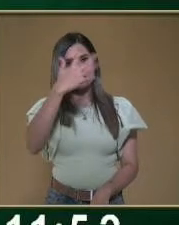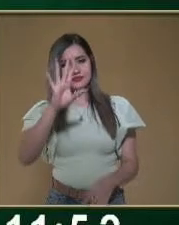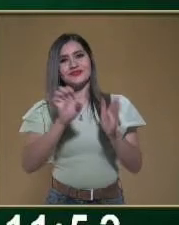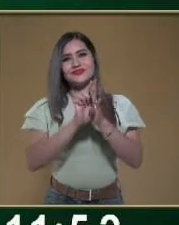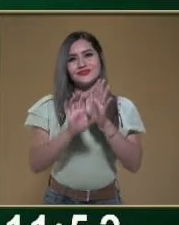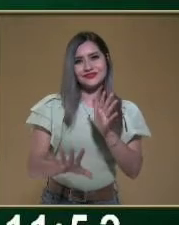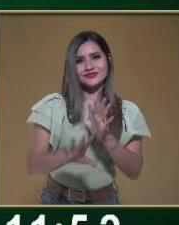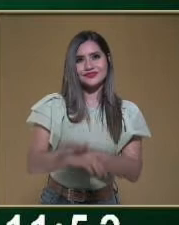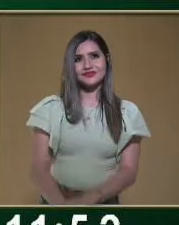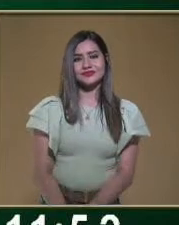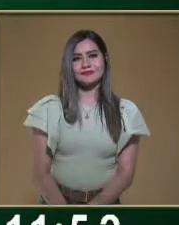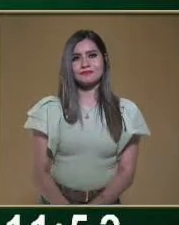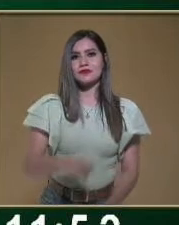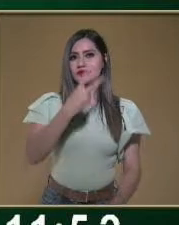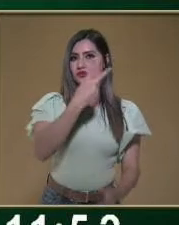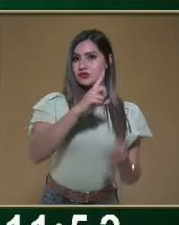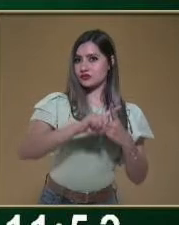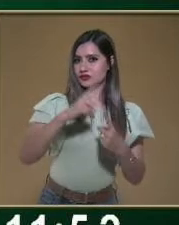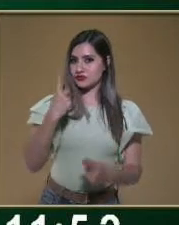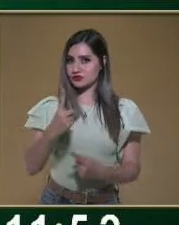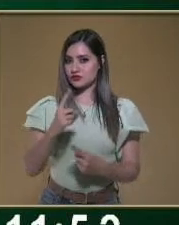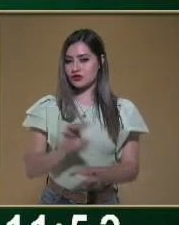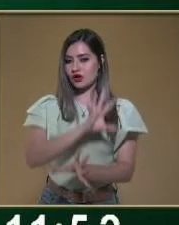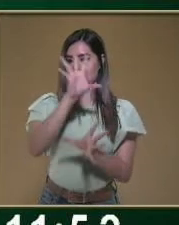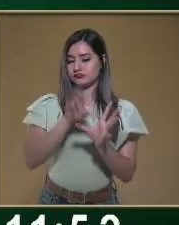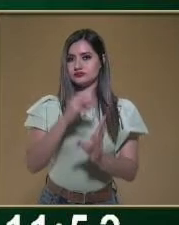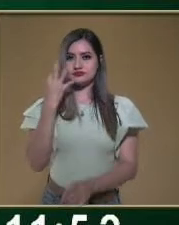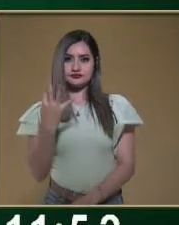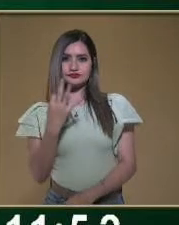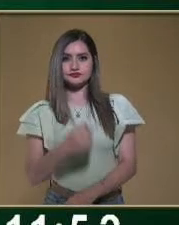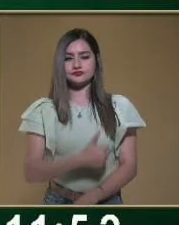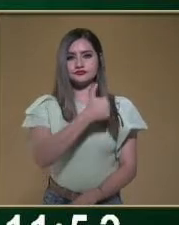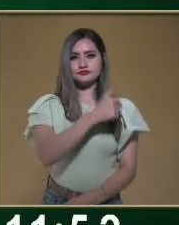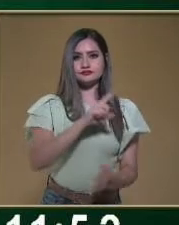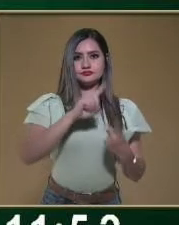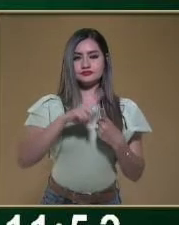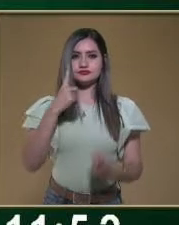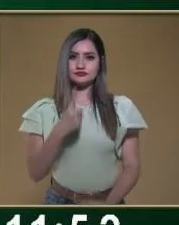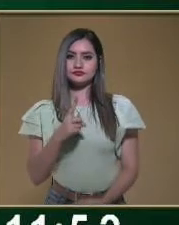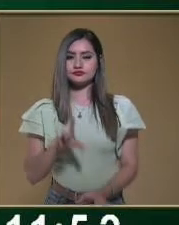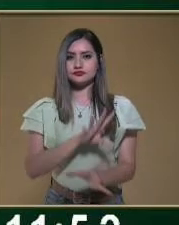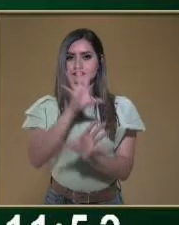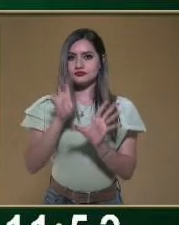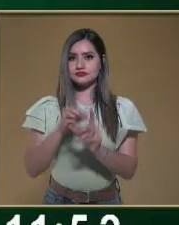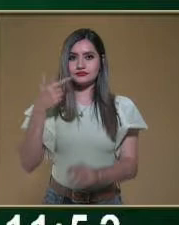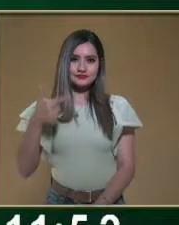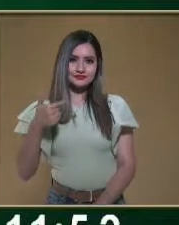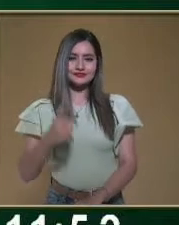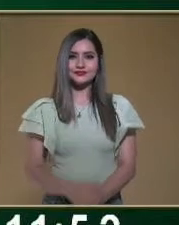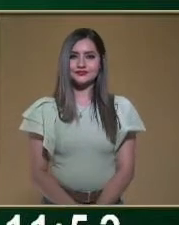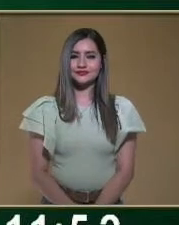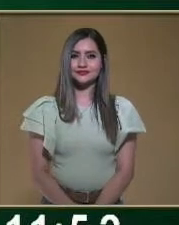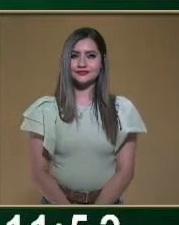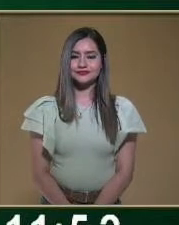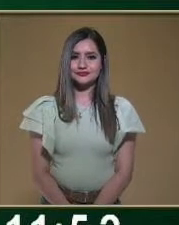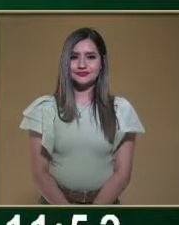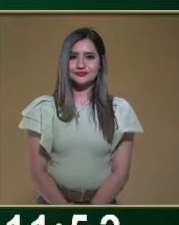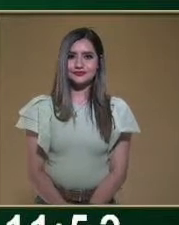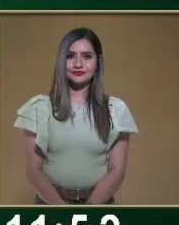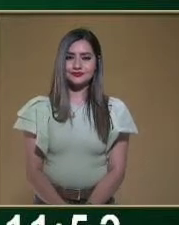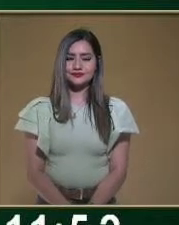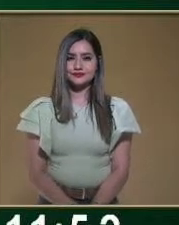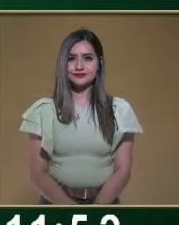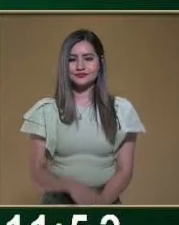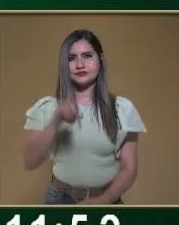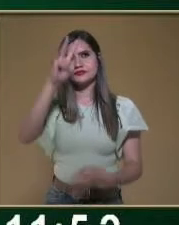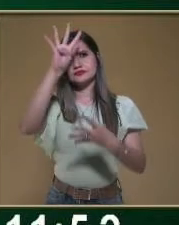ejemplo, 2 más 1 es igual a 3 y 6 más 1 es igual a 7. Así es. Ahí en nuestro